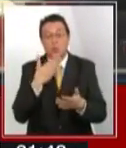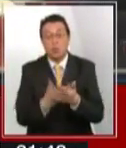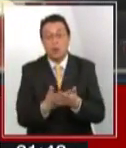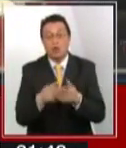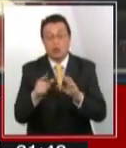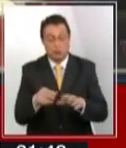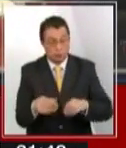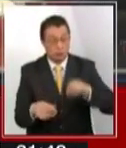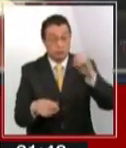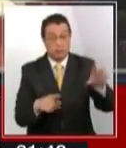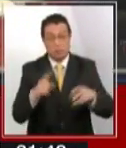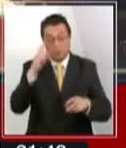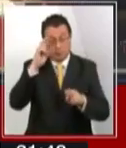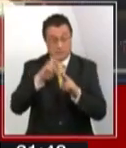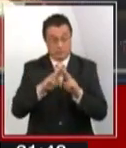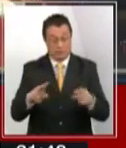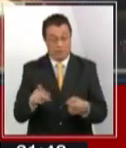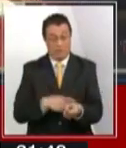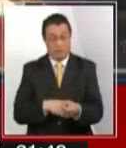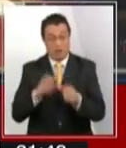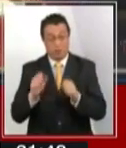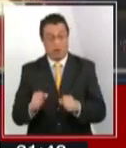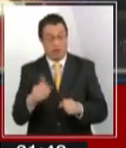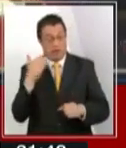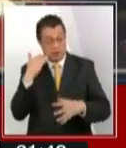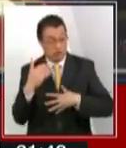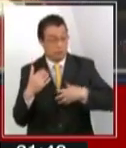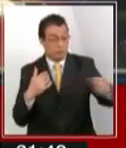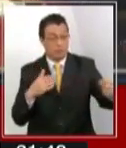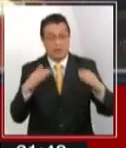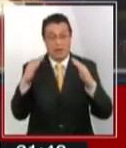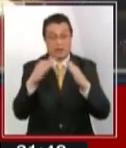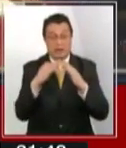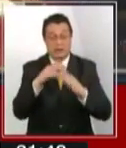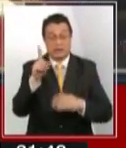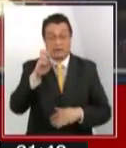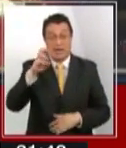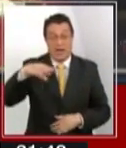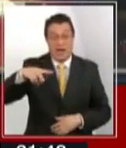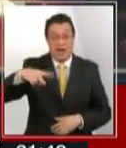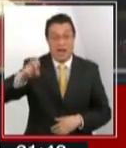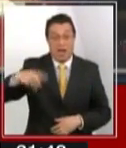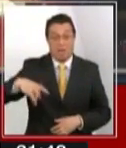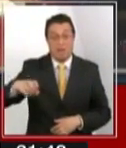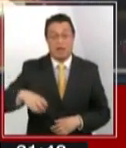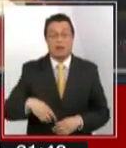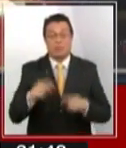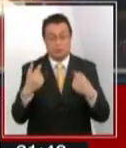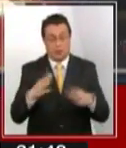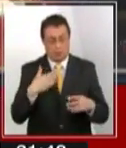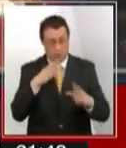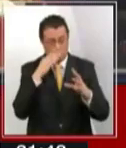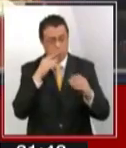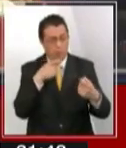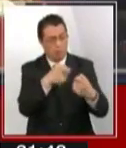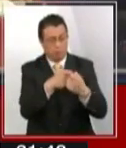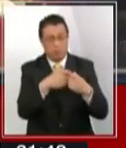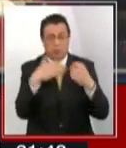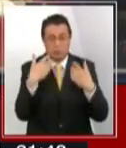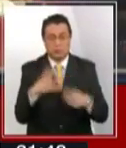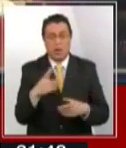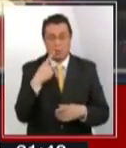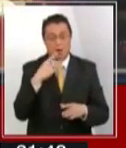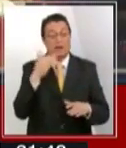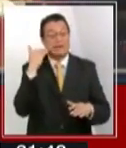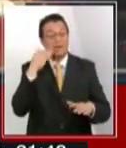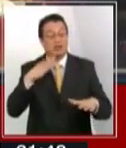puede quedar tranquila la familia? No, por supuesto que no. Yo acabo de discutir en sede judicial justamente la internación de un